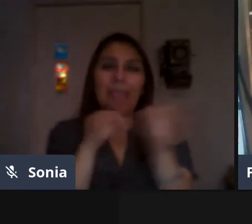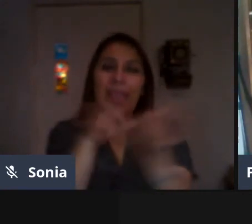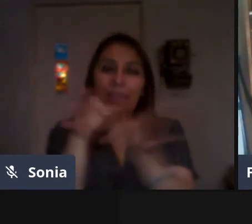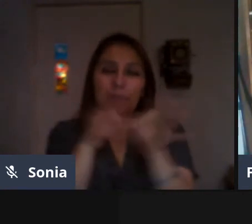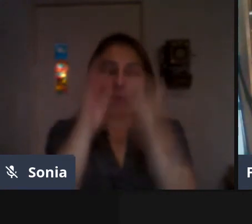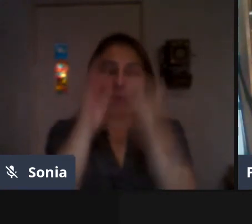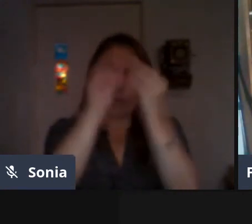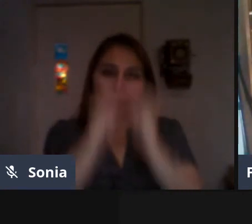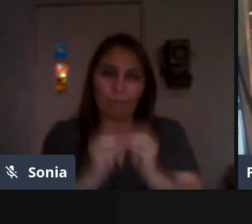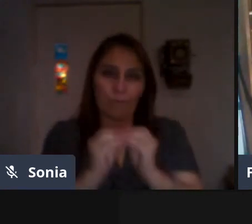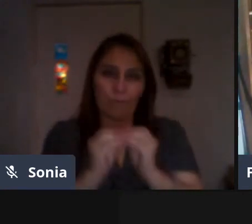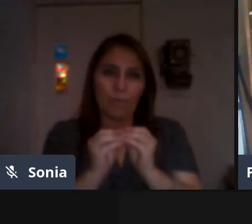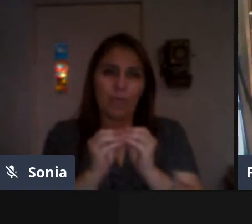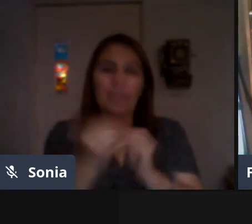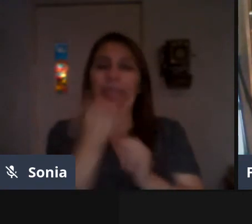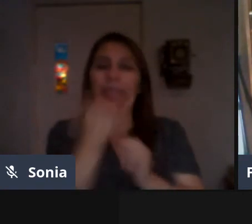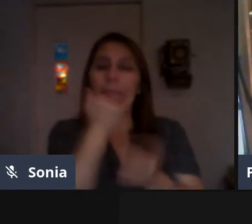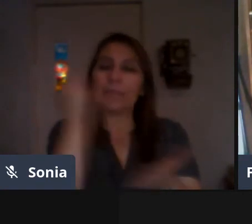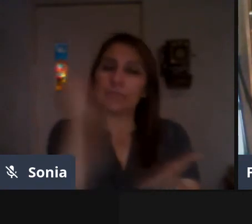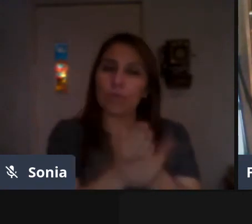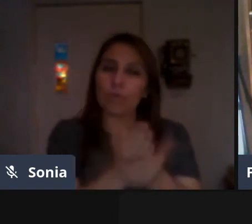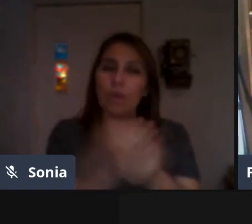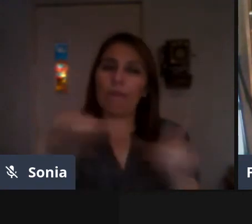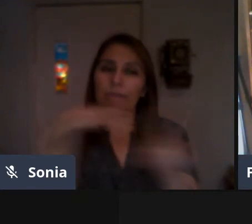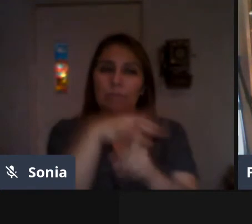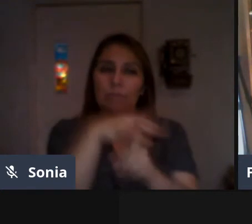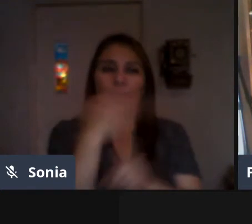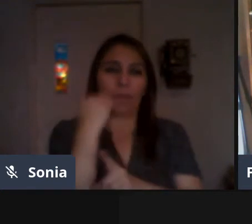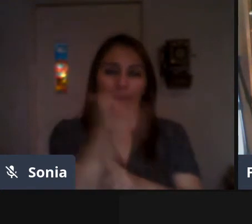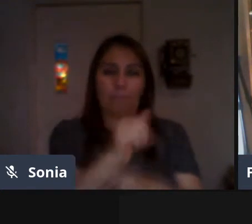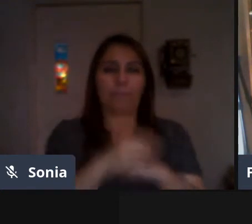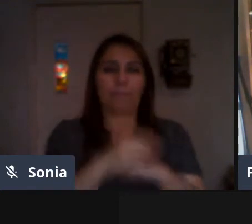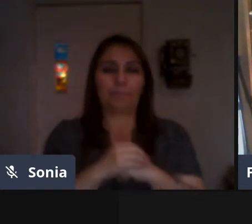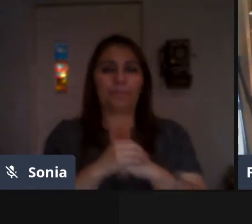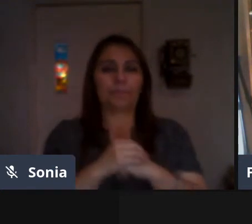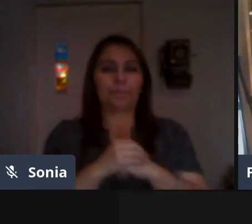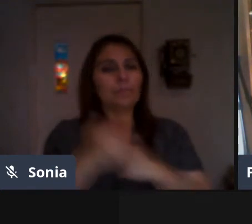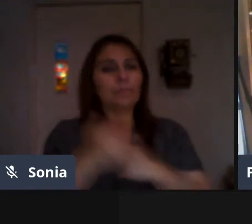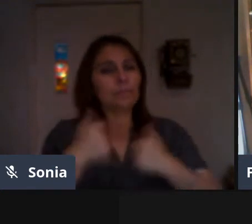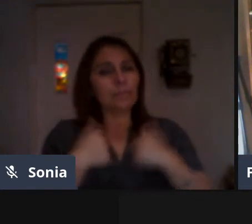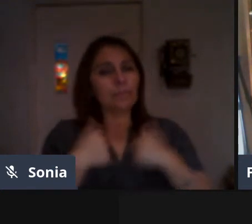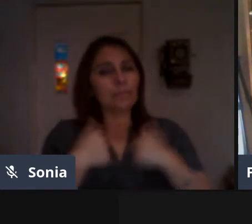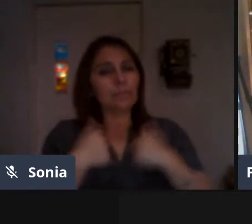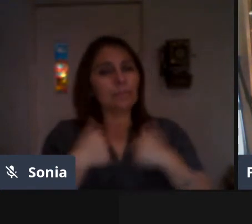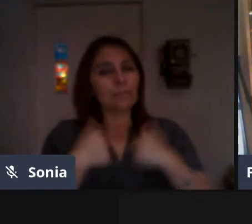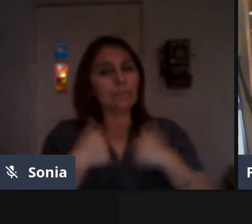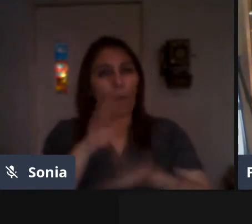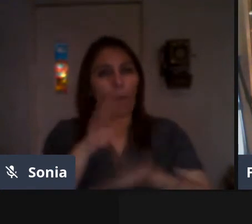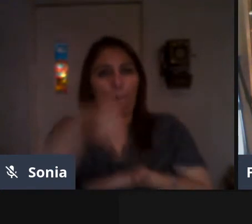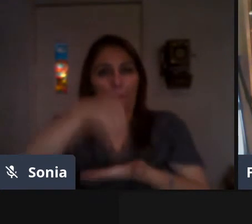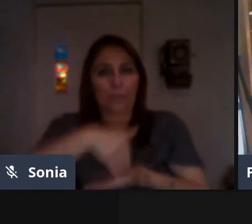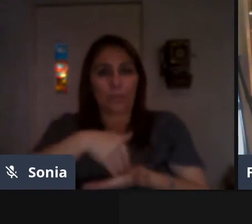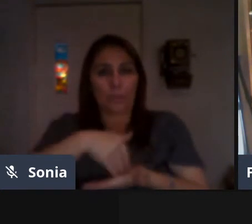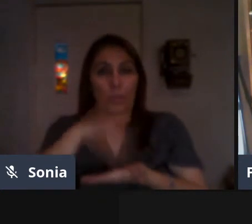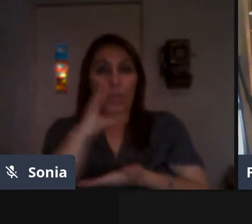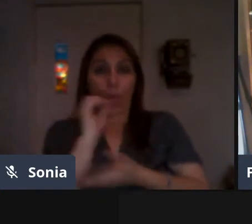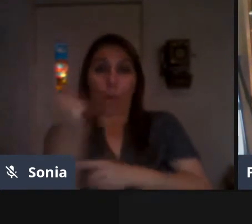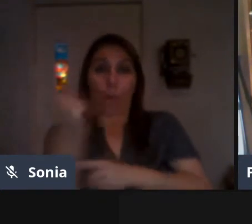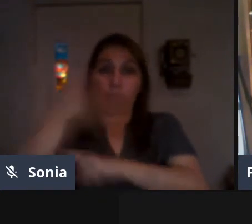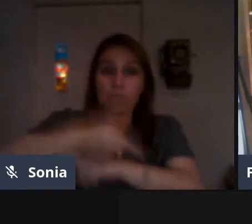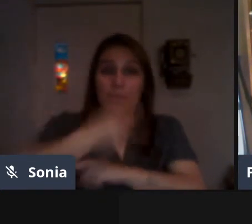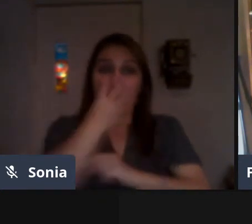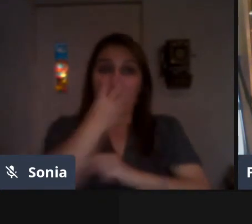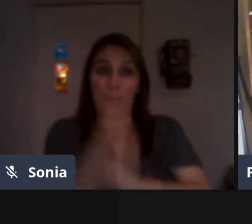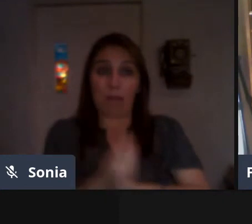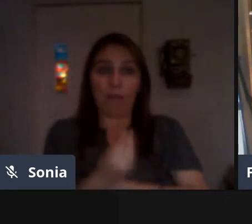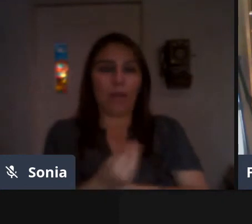alguna medida tratar de asumir en lugar de victimario es tratar o no de entender que quiera lo